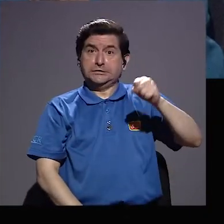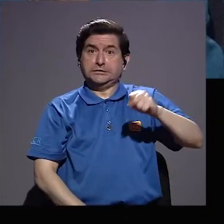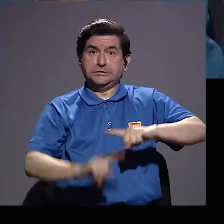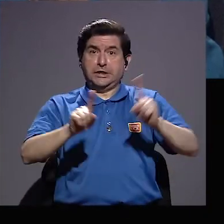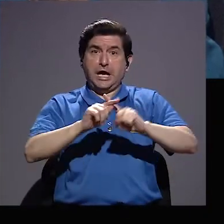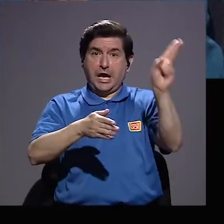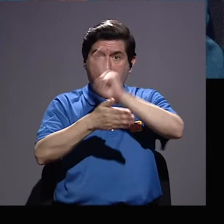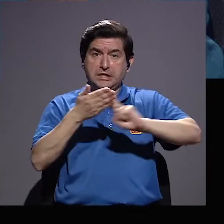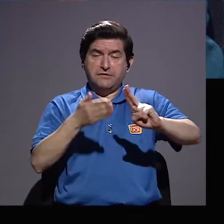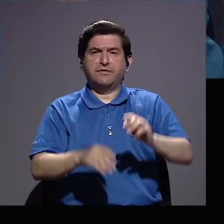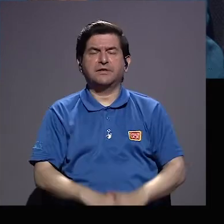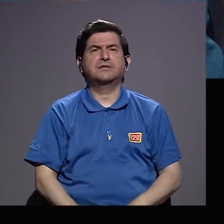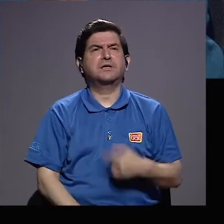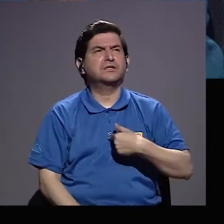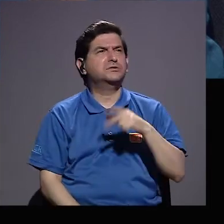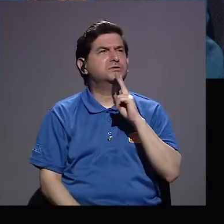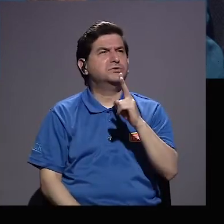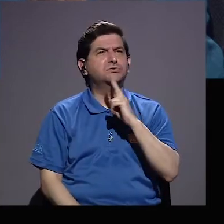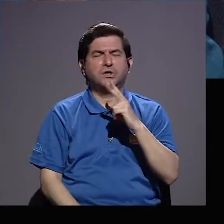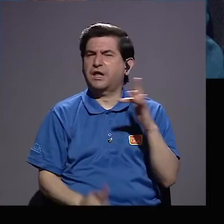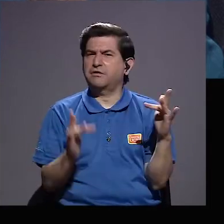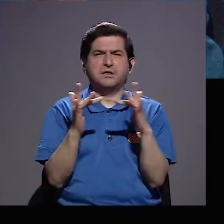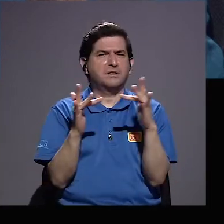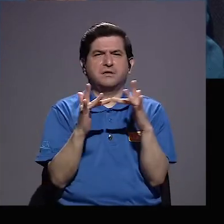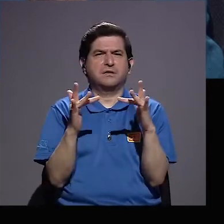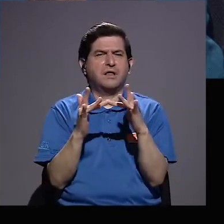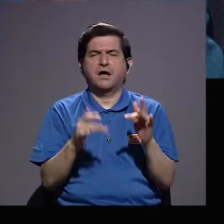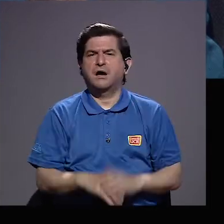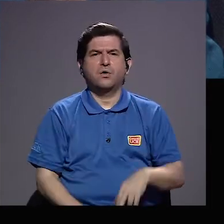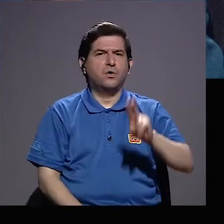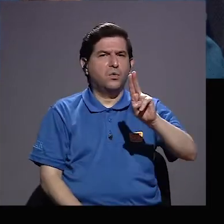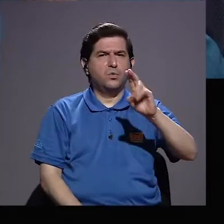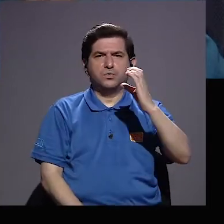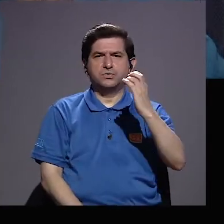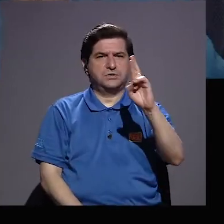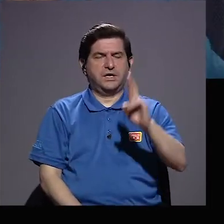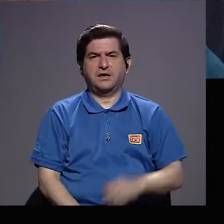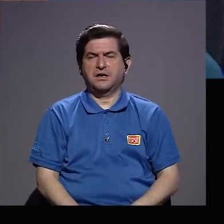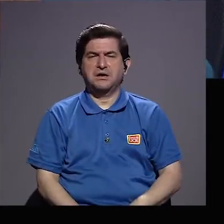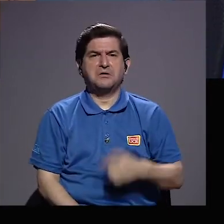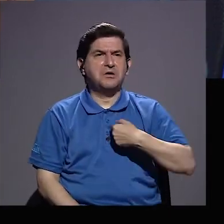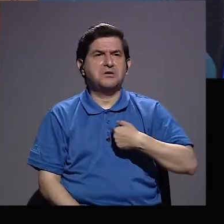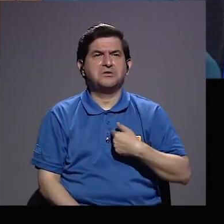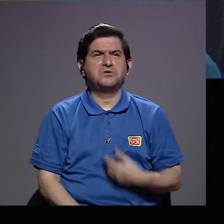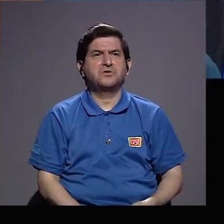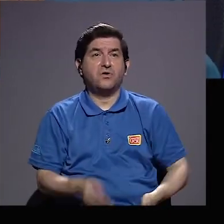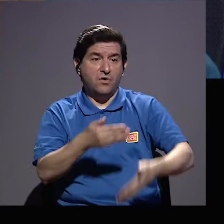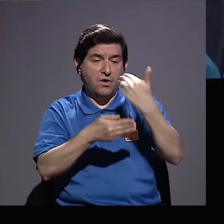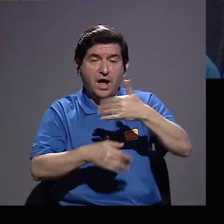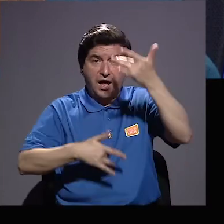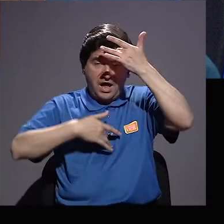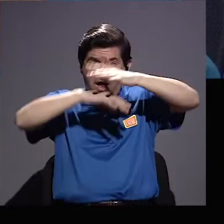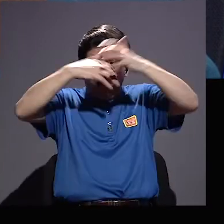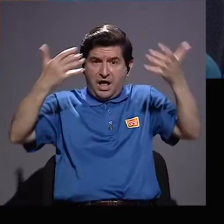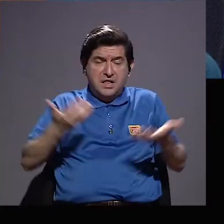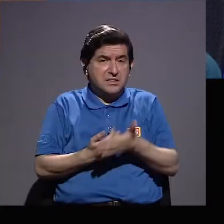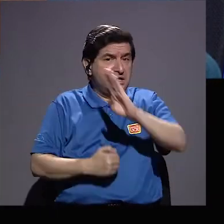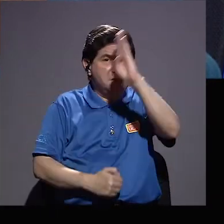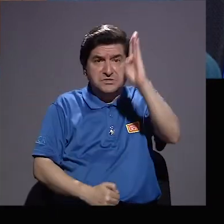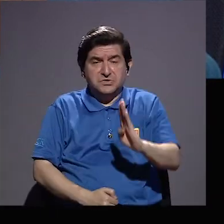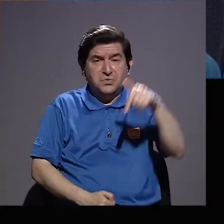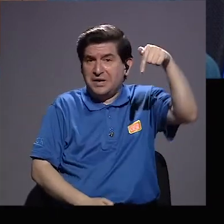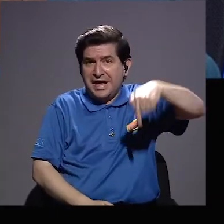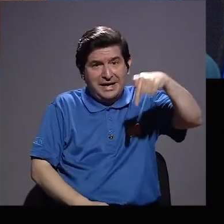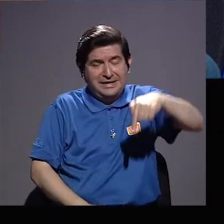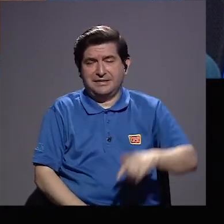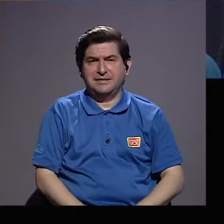Yo sí creo que sí, en muchas universidades. Yo la verdad que no tengo mucho contacto con la Universidad de Costa Rica aquí, porque casi nunca, antes de la pandemia casi